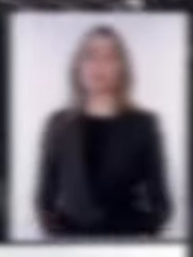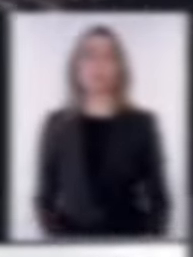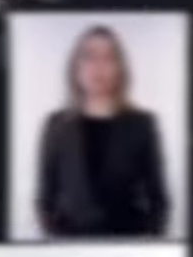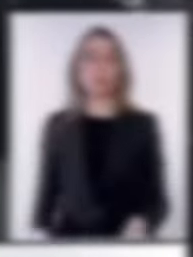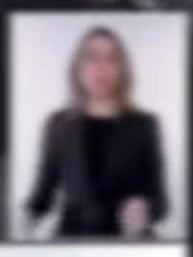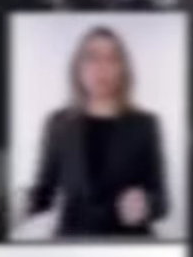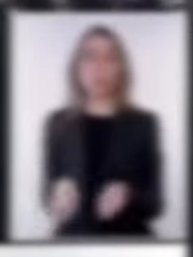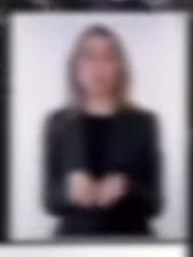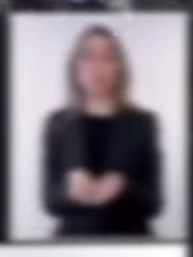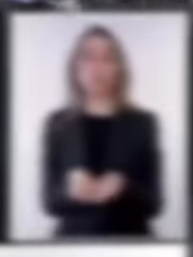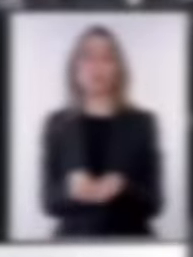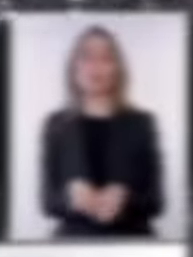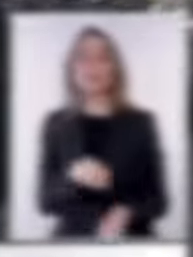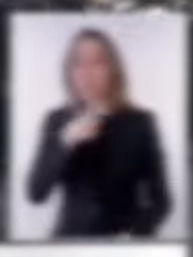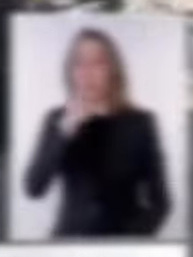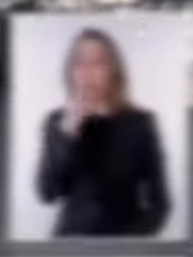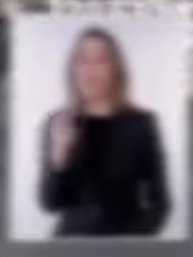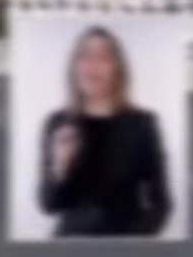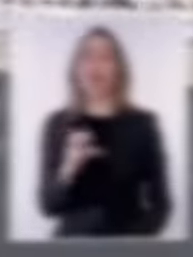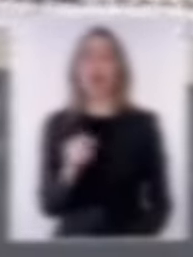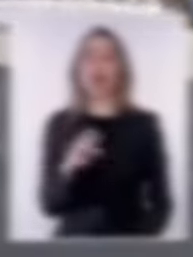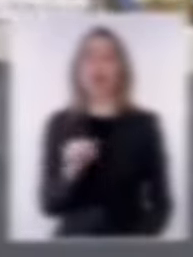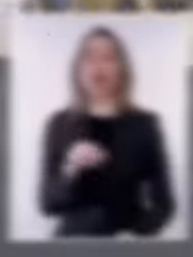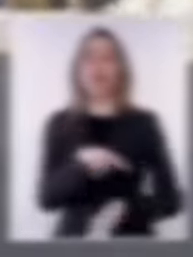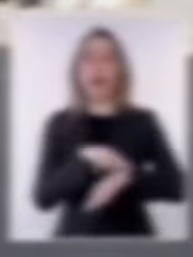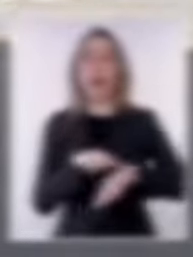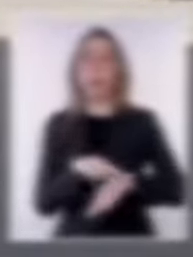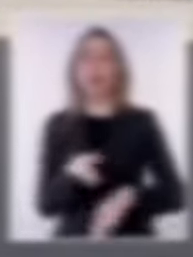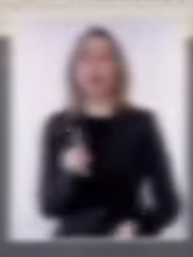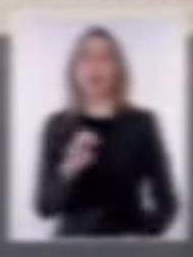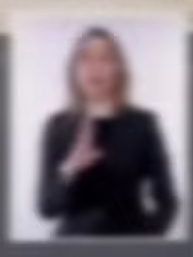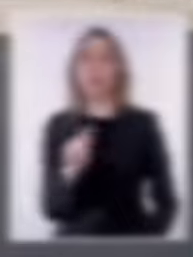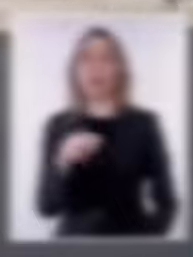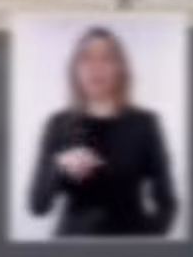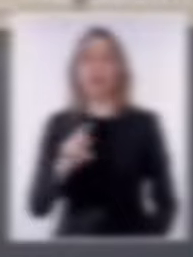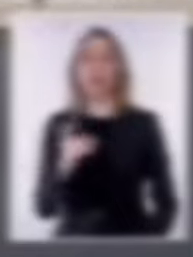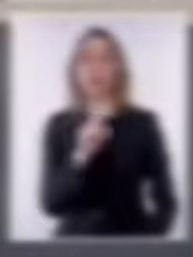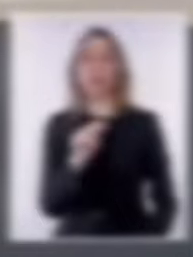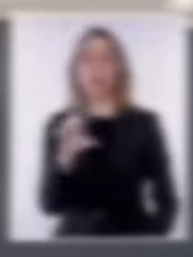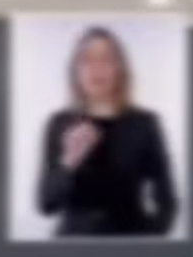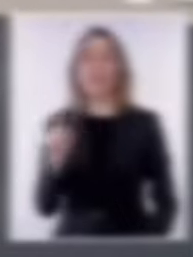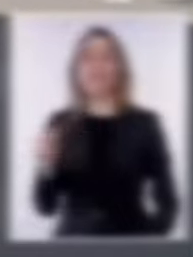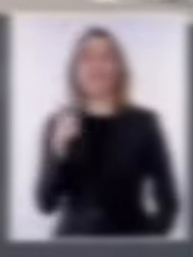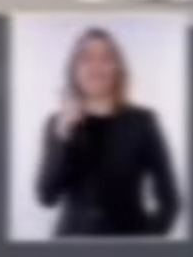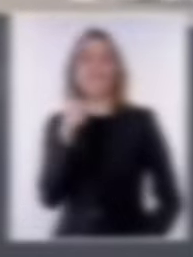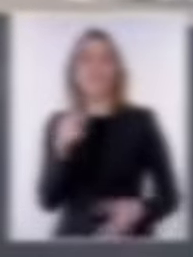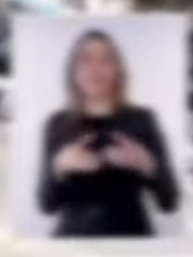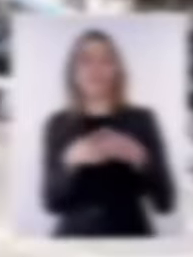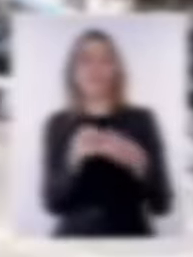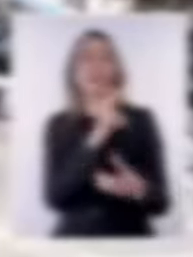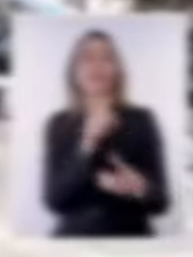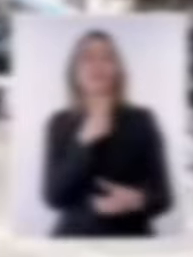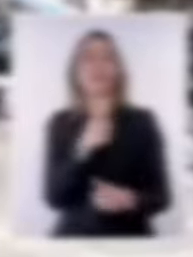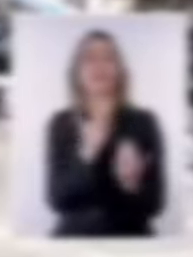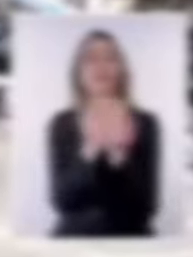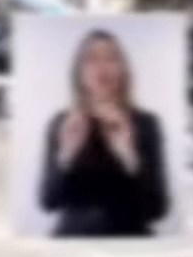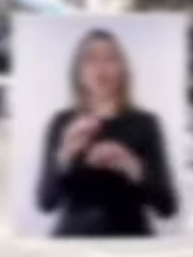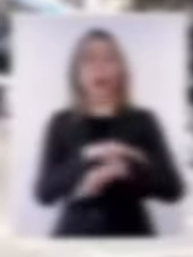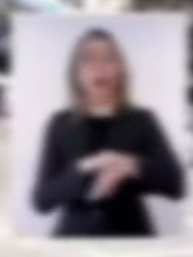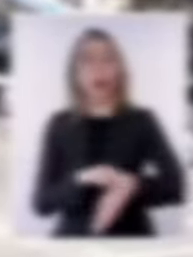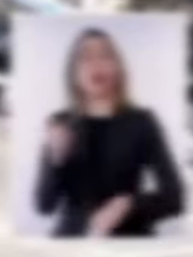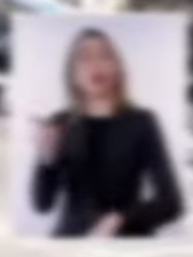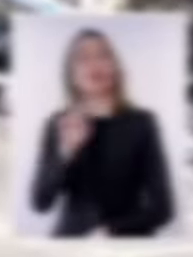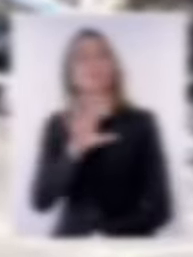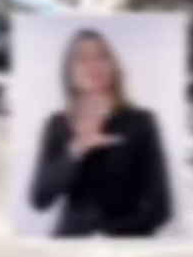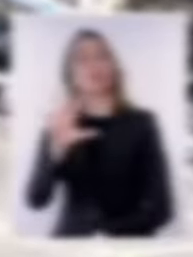Esto es solo naval, pues. Ahí veíamos que no entra nada de otra cosa. El jefe de las fuerzas, él es del director de educación de la Armada, tiene